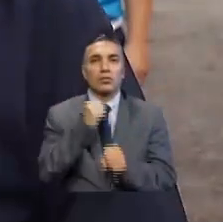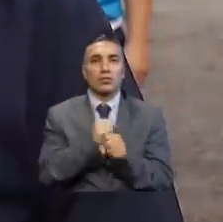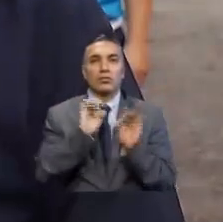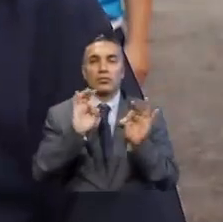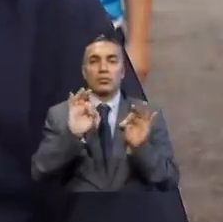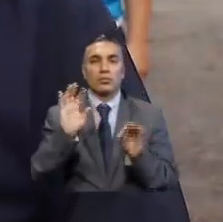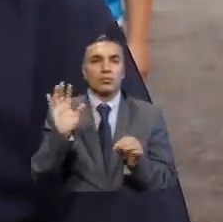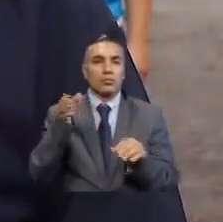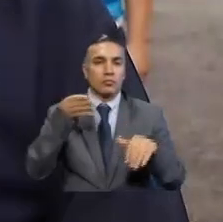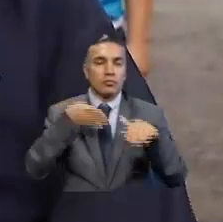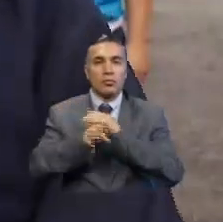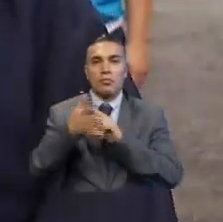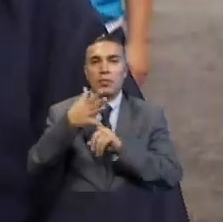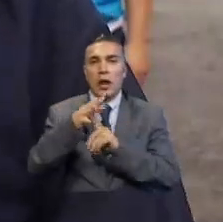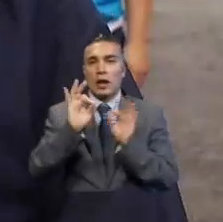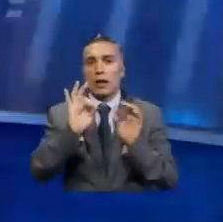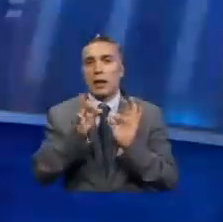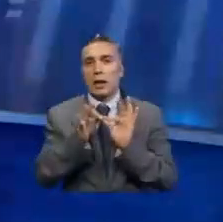ingresando a todos los parques.